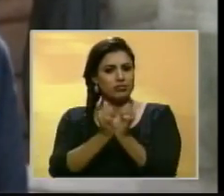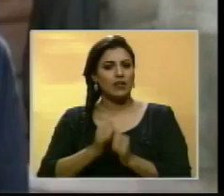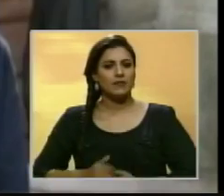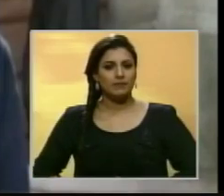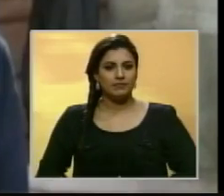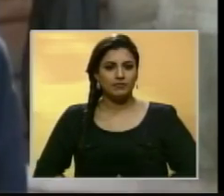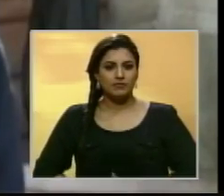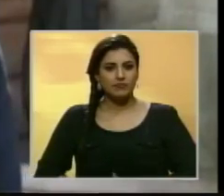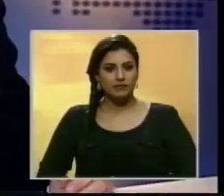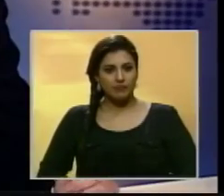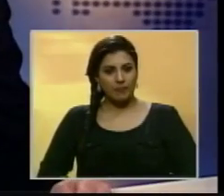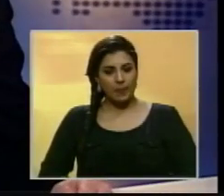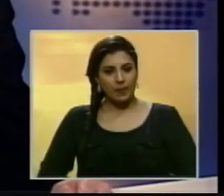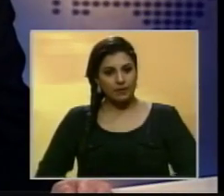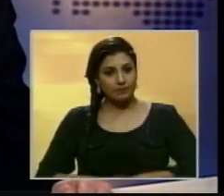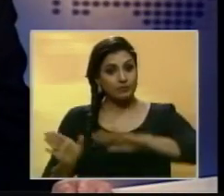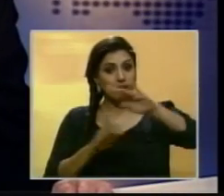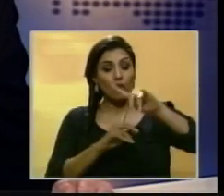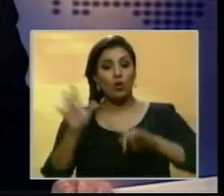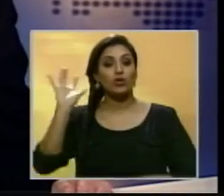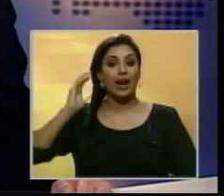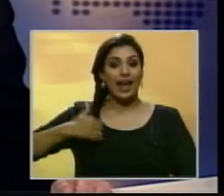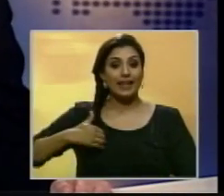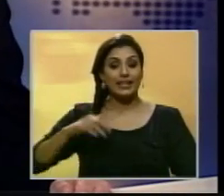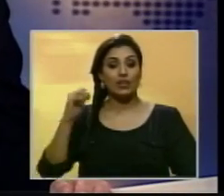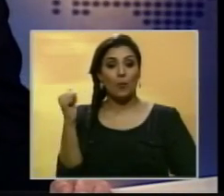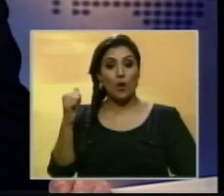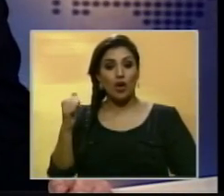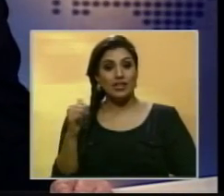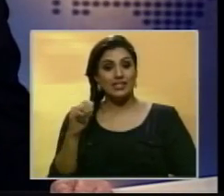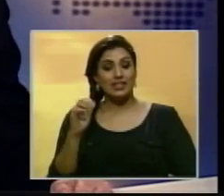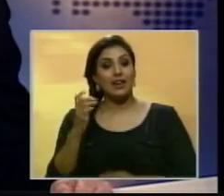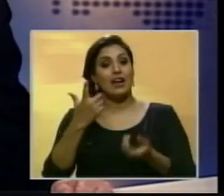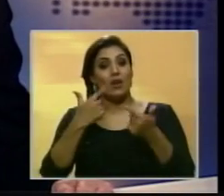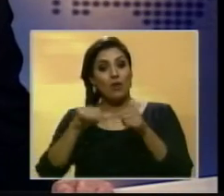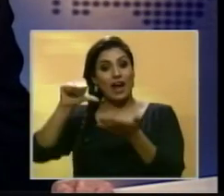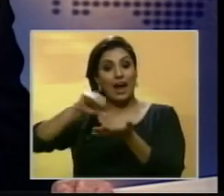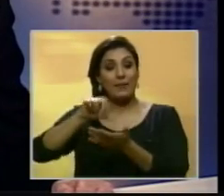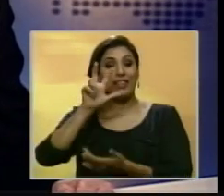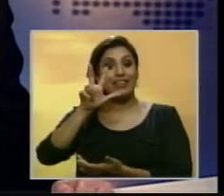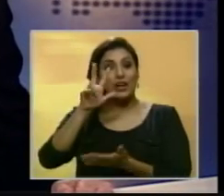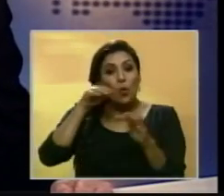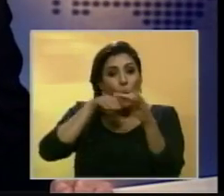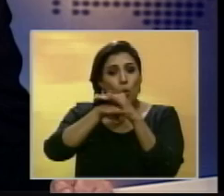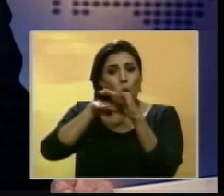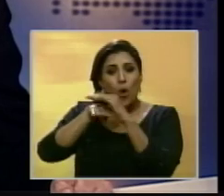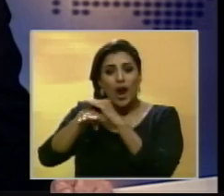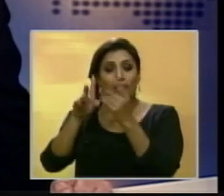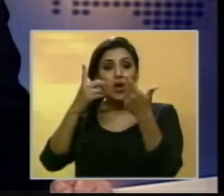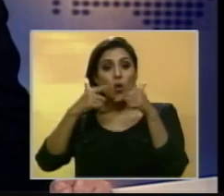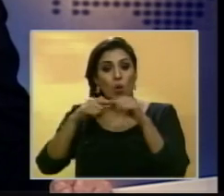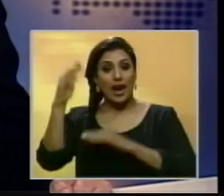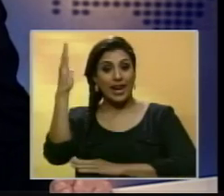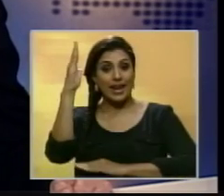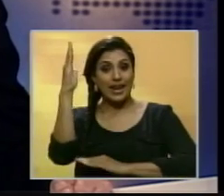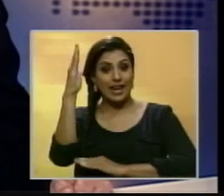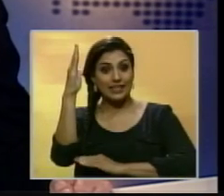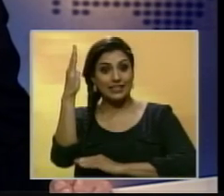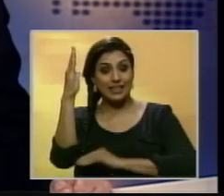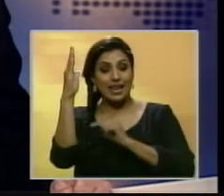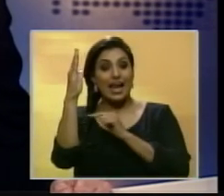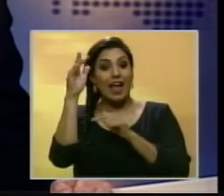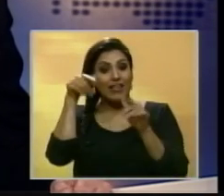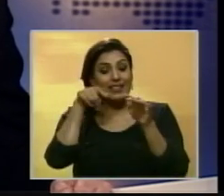Venezuela. En Argentina, la policía de Buenos Aires encontró 3 bóvedas ocultas en la capilla del monasterio en el que